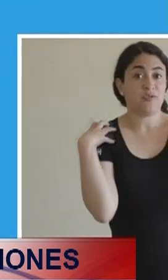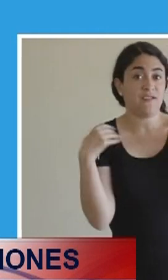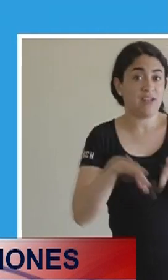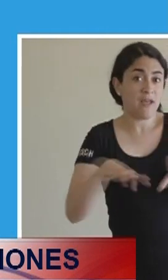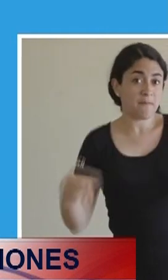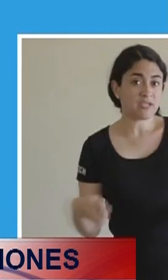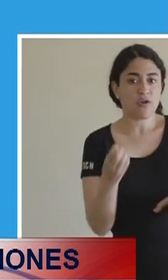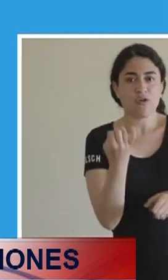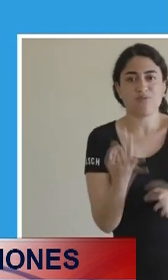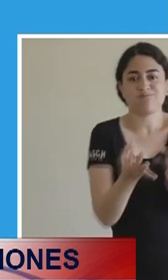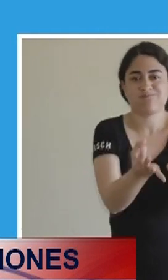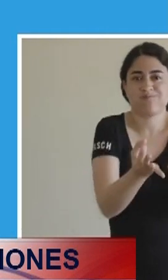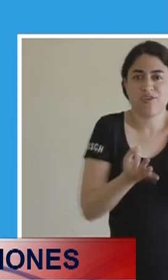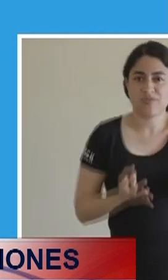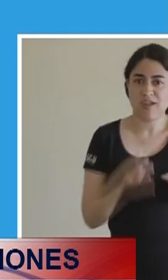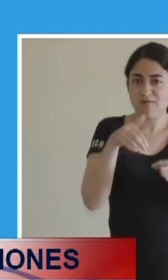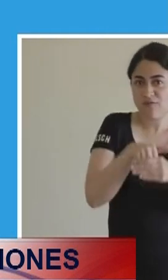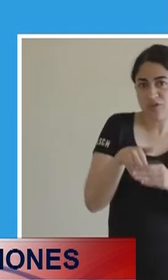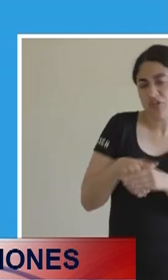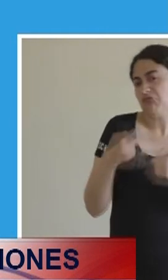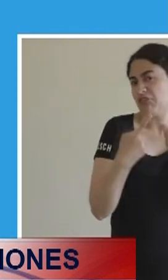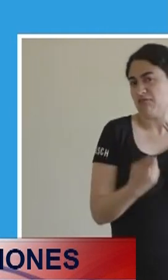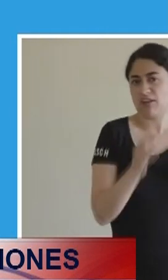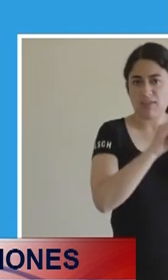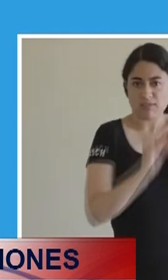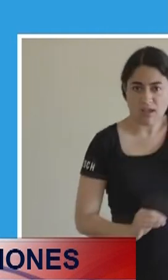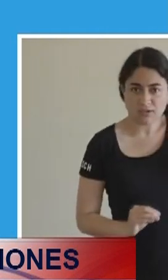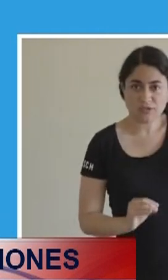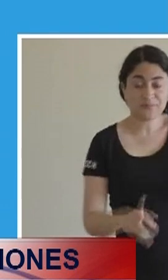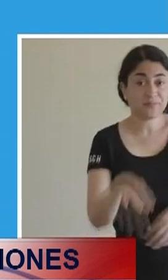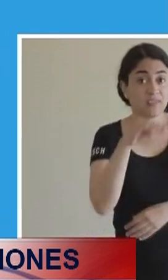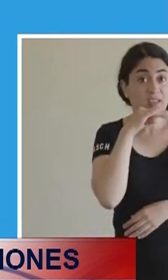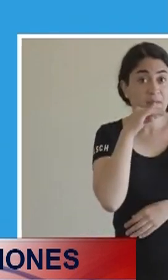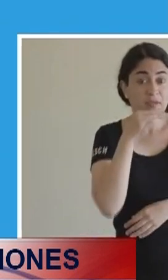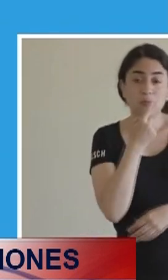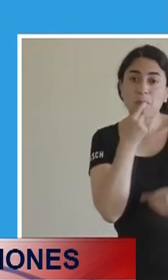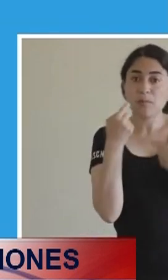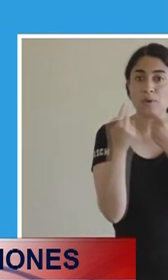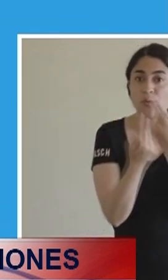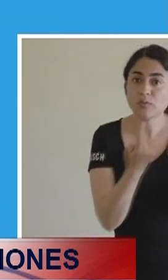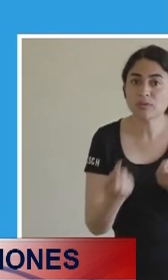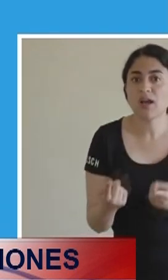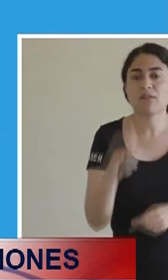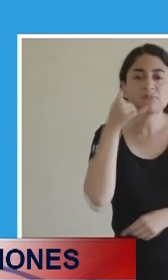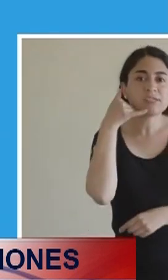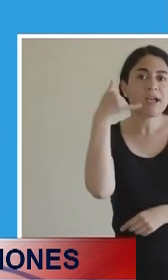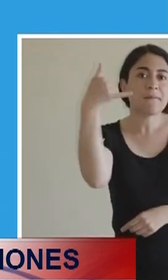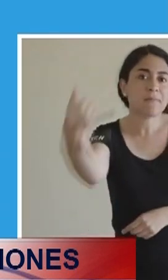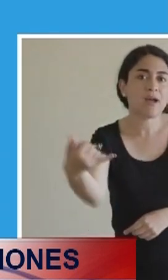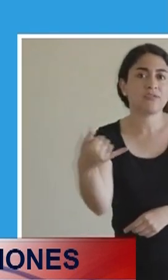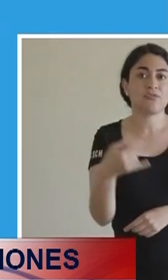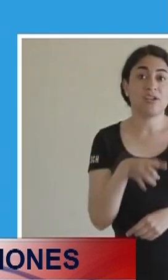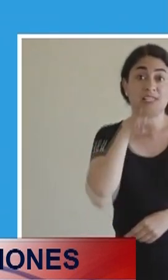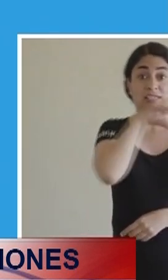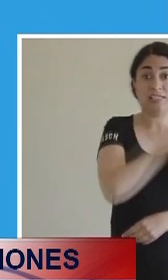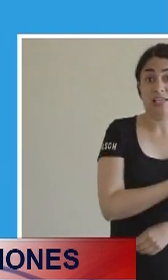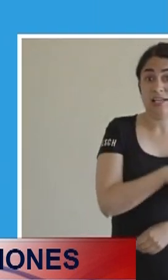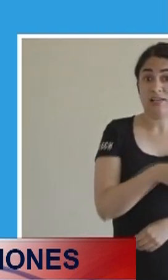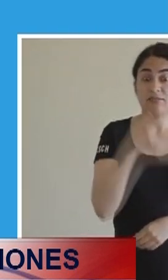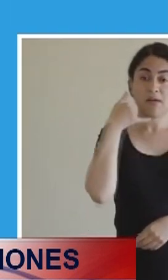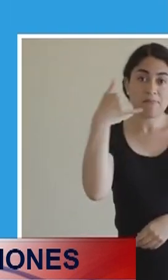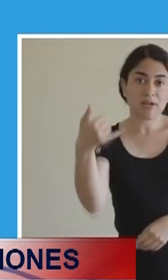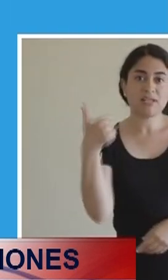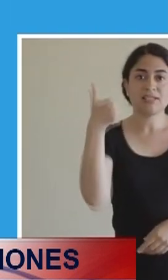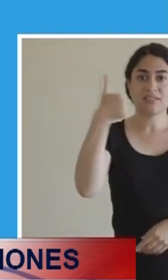día alcanzando un total cercano a los 60,000 pesos para quienes trabajen durante Ambos días de votación en